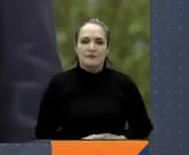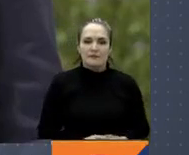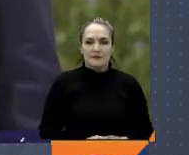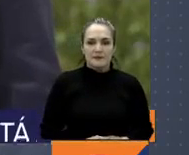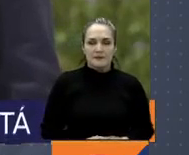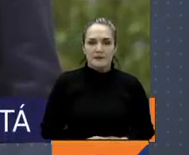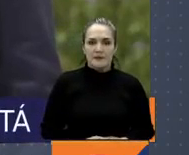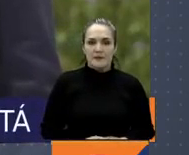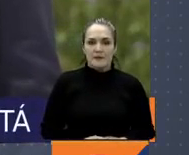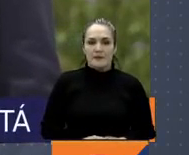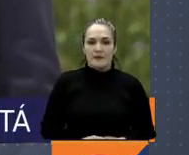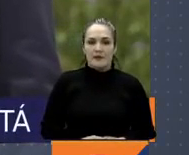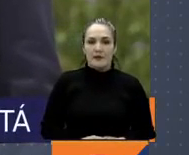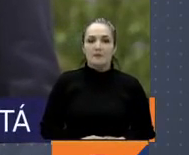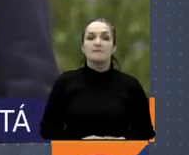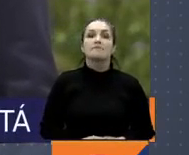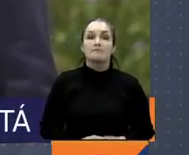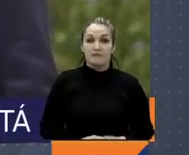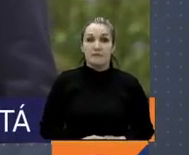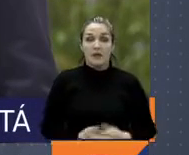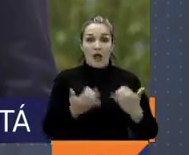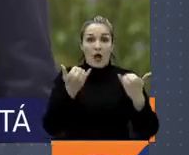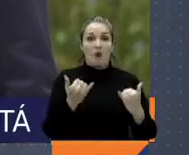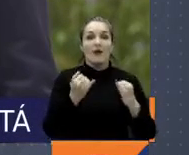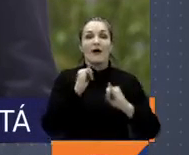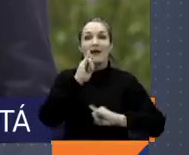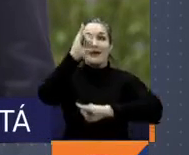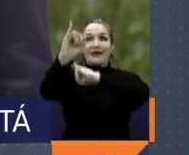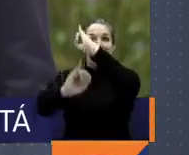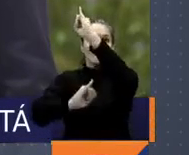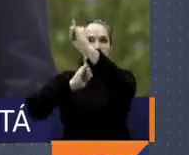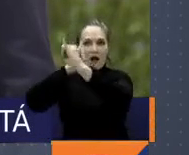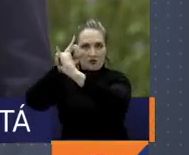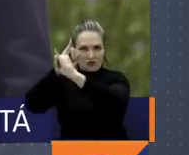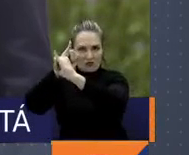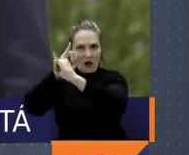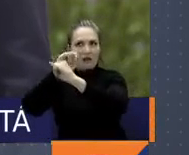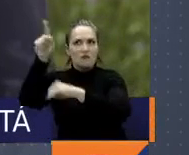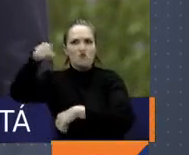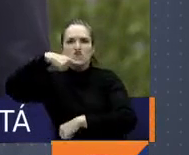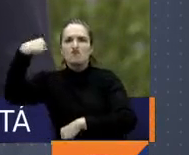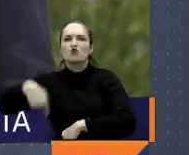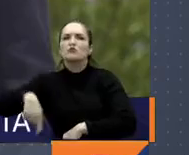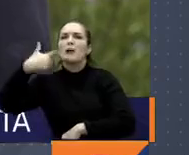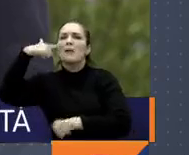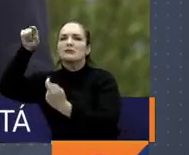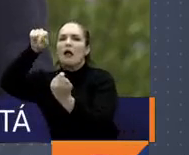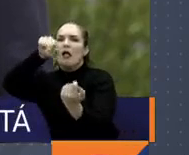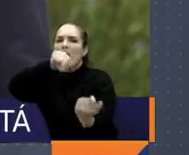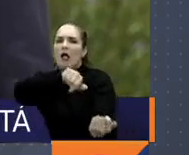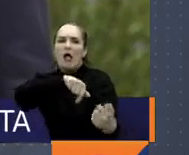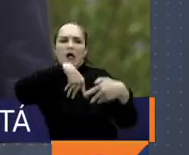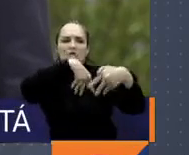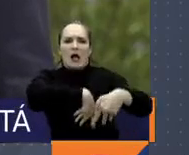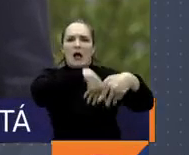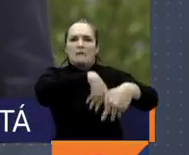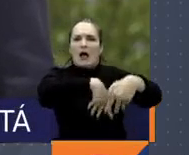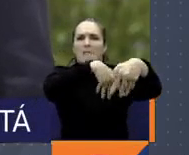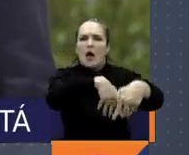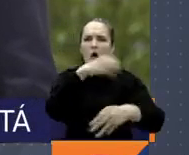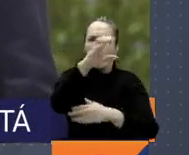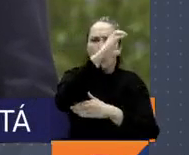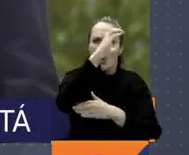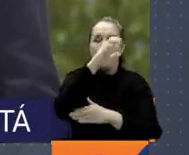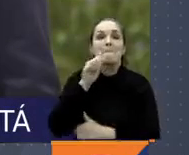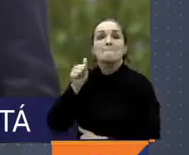bien la supuesta financiación extranjera para promover desmanes en los paros del año pasado también fue motivo de comentarios por parte del presidente de la